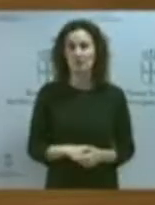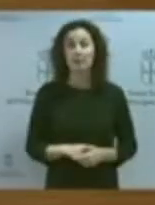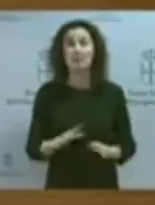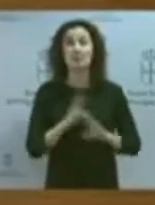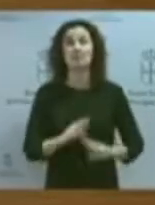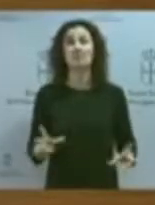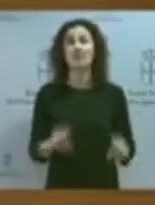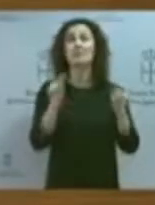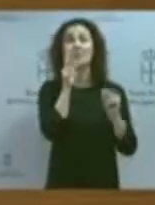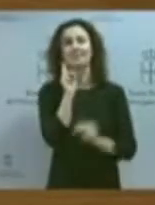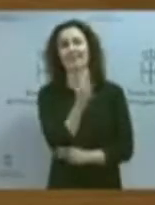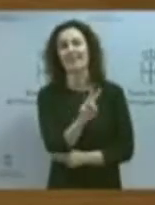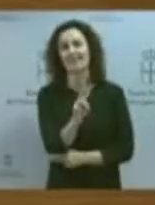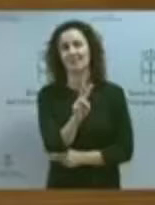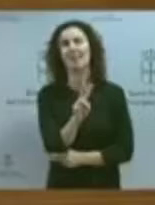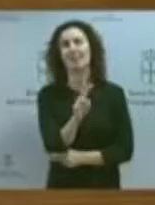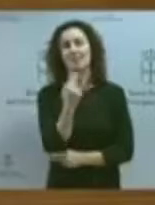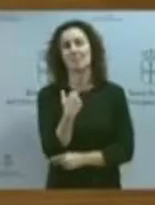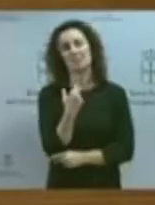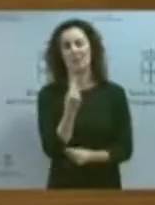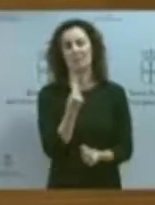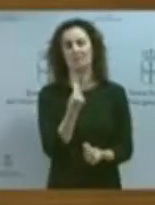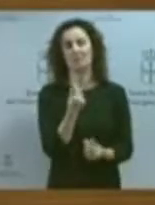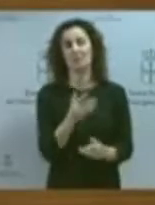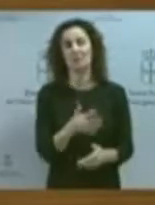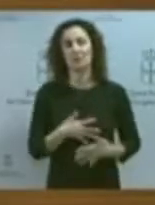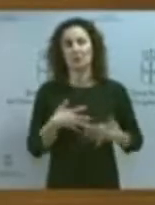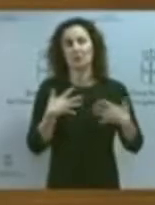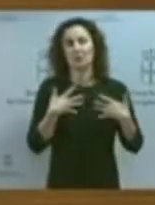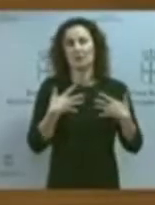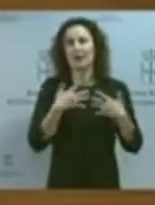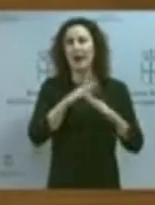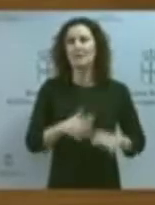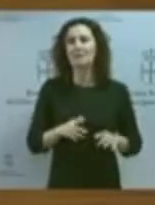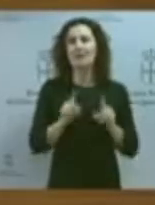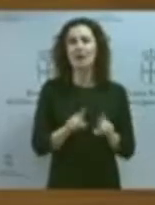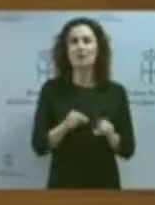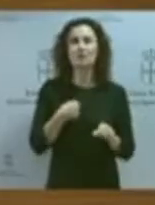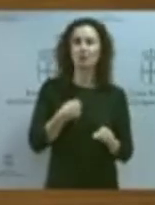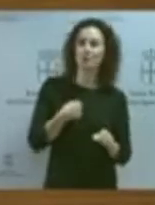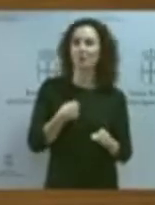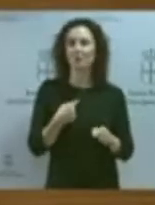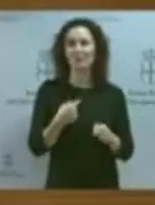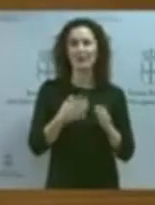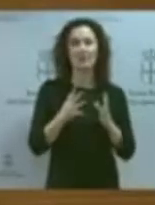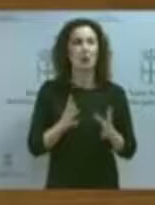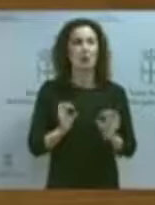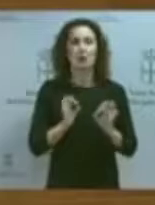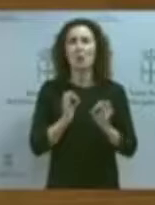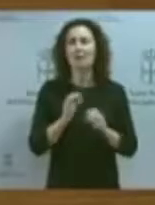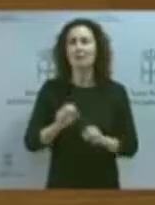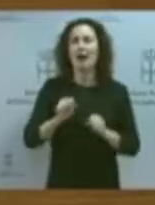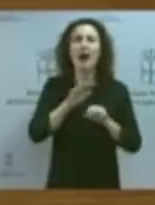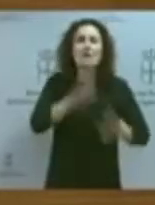que también me voy a acabar emocionando y voy a acabar yo haciendo referencias xerminales, emanaciones patrióticas y fragancias místicas.